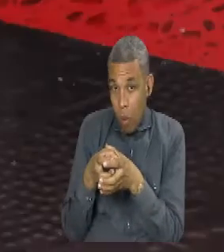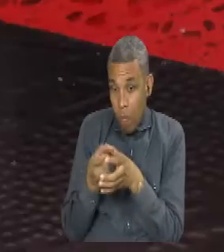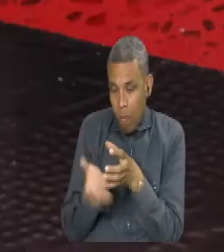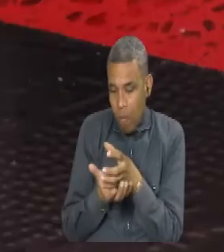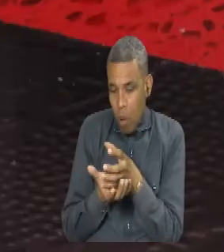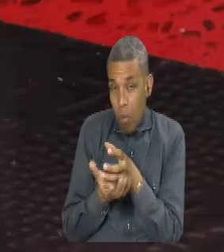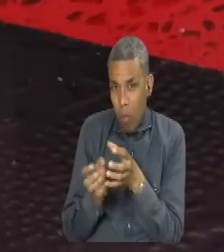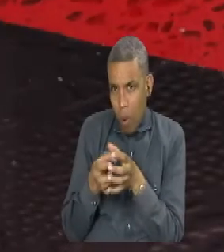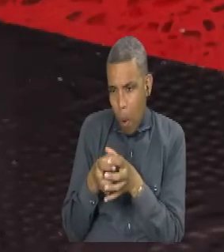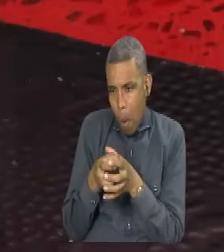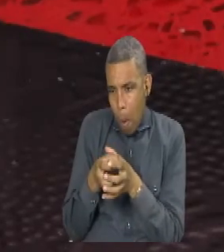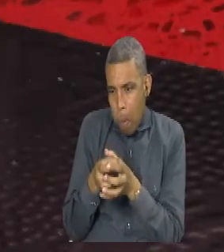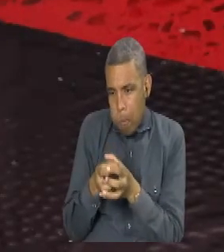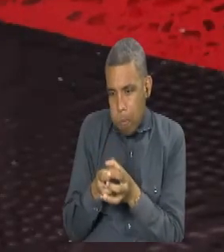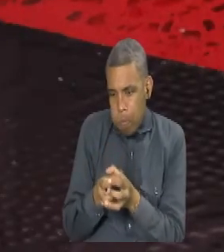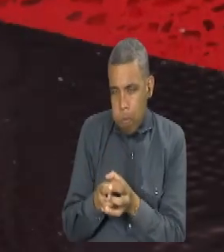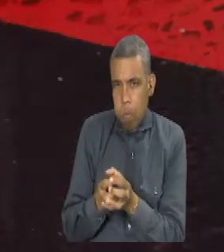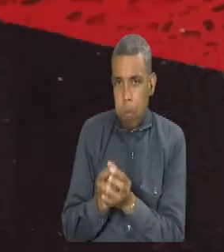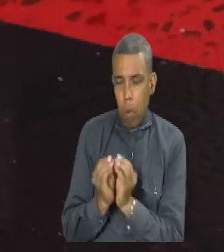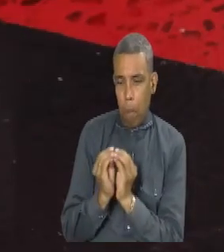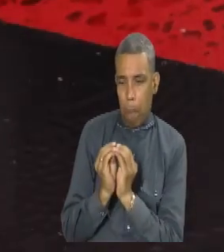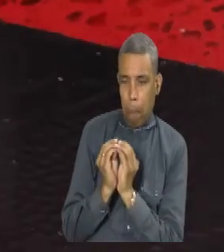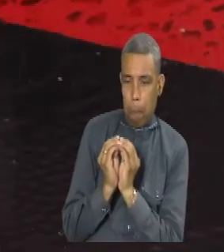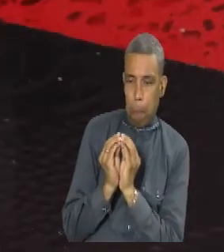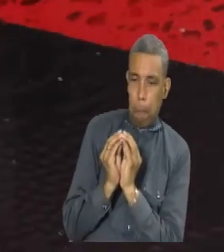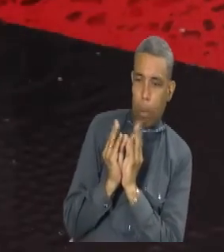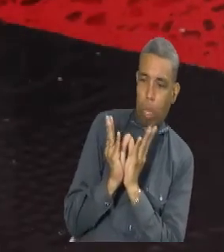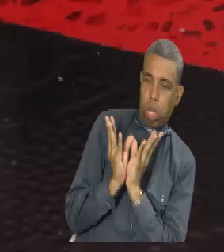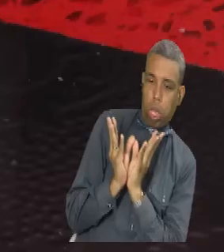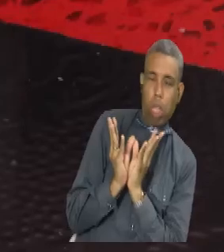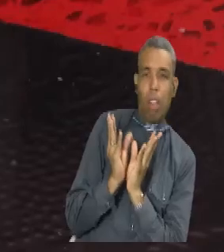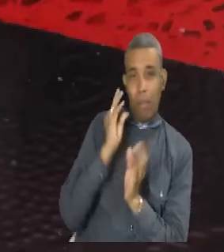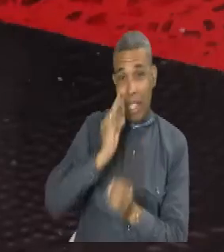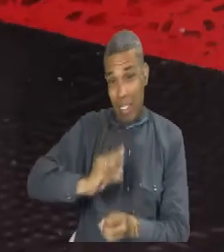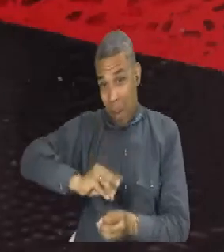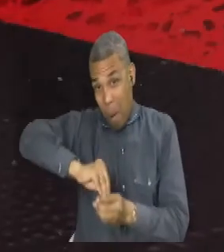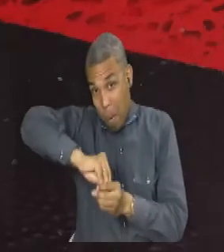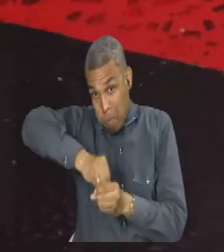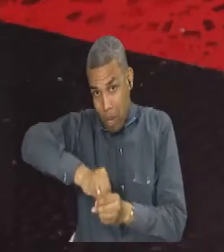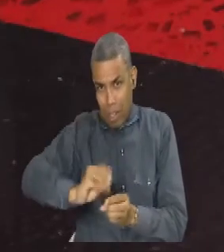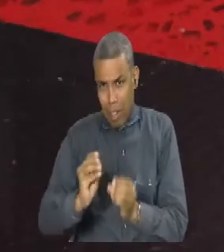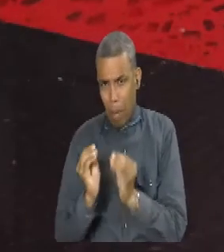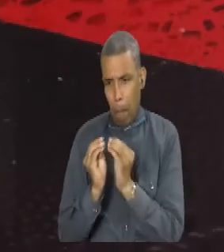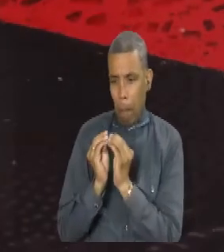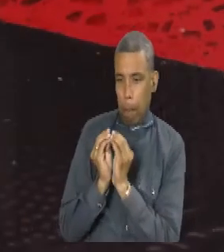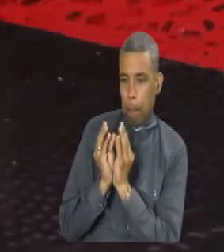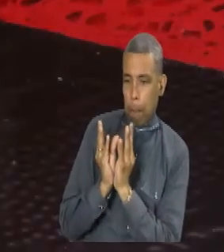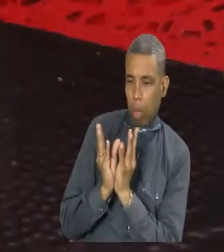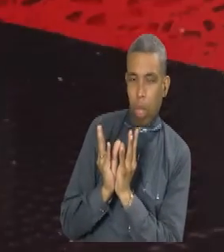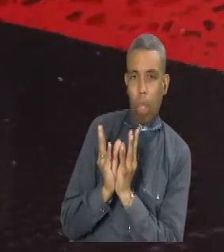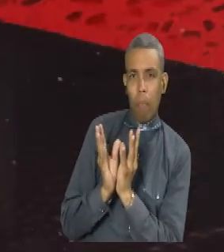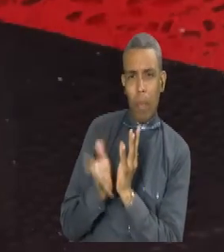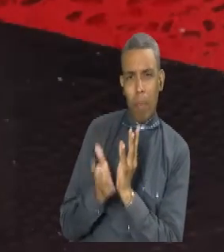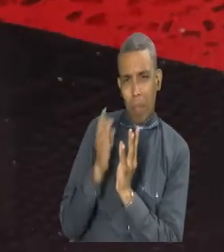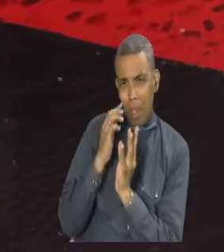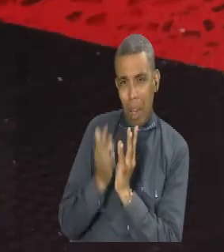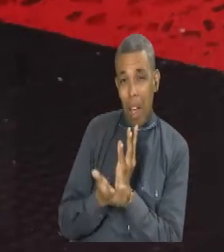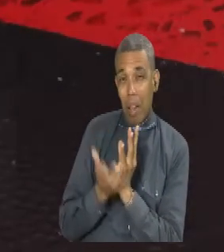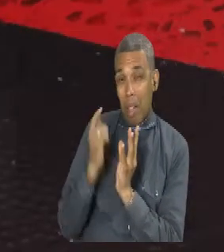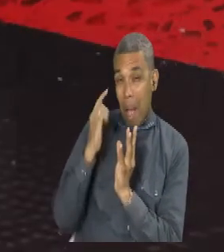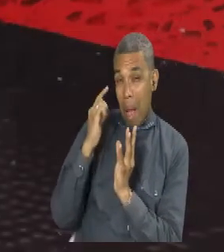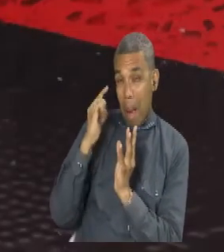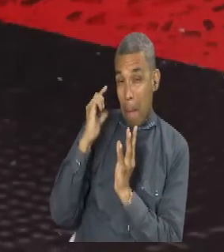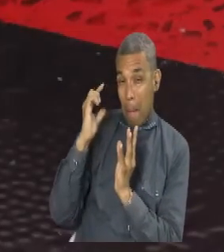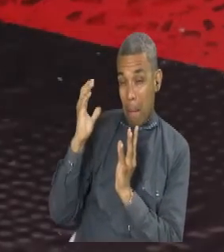sacarlas del agua, del fuego, y dejarlas envueltas en el aluminio, que igual el aluminio lo que va a hacer es concentrar